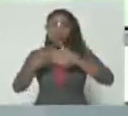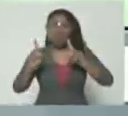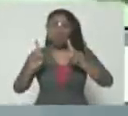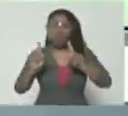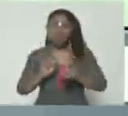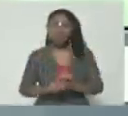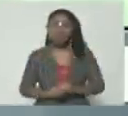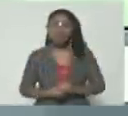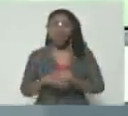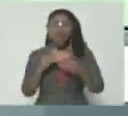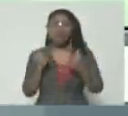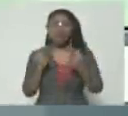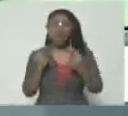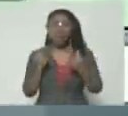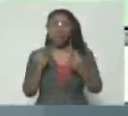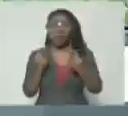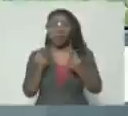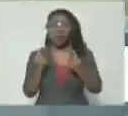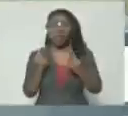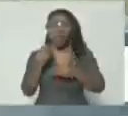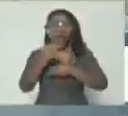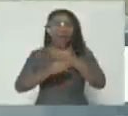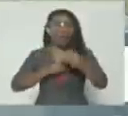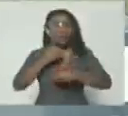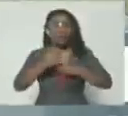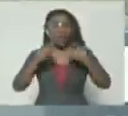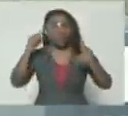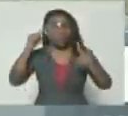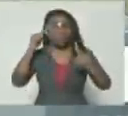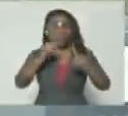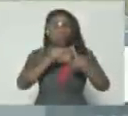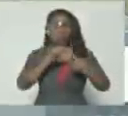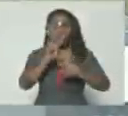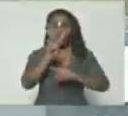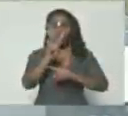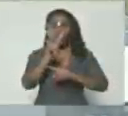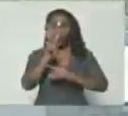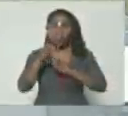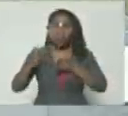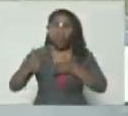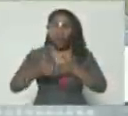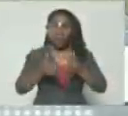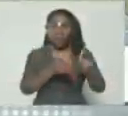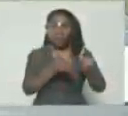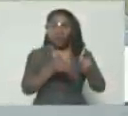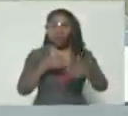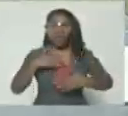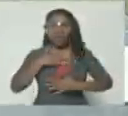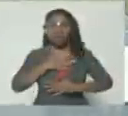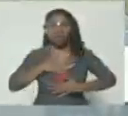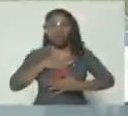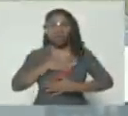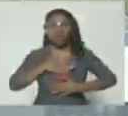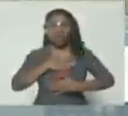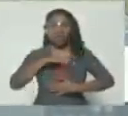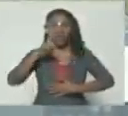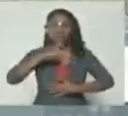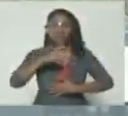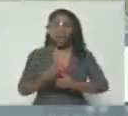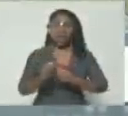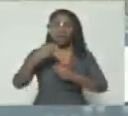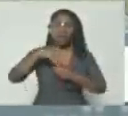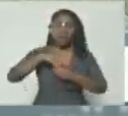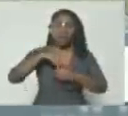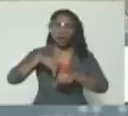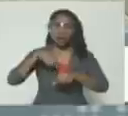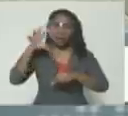una economía volcada en dos direcciones, la satisfacción de las necesidades internas del